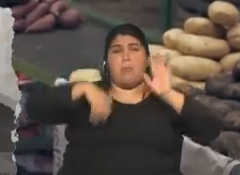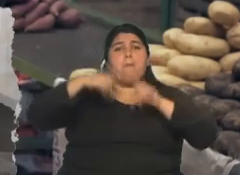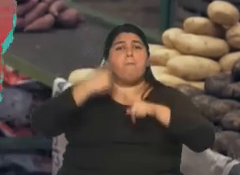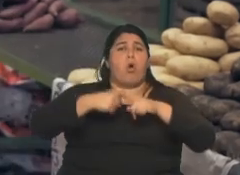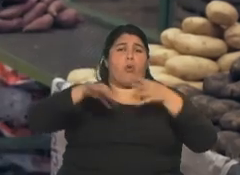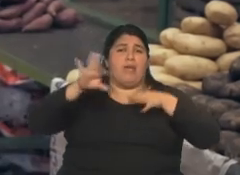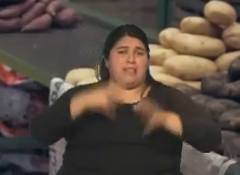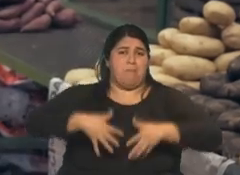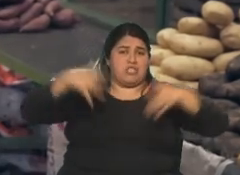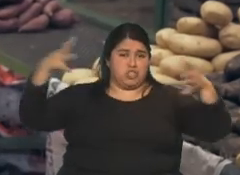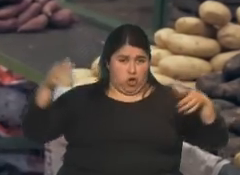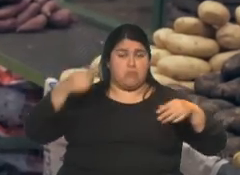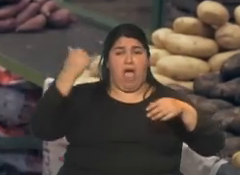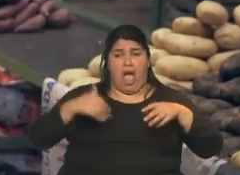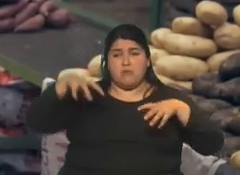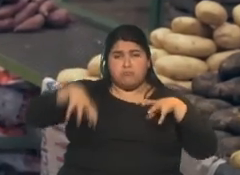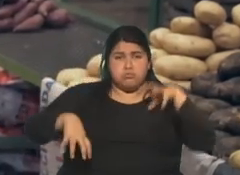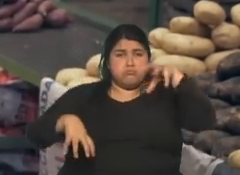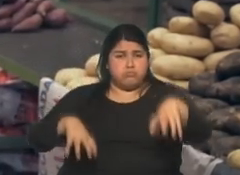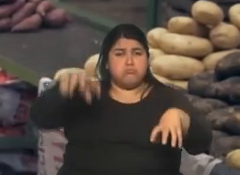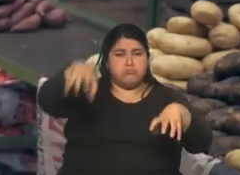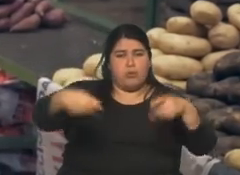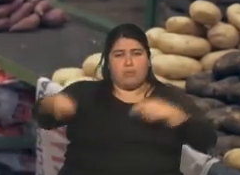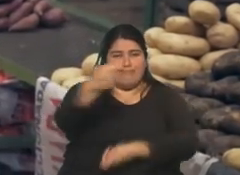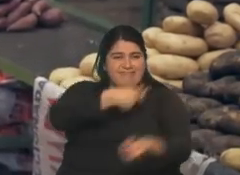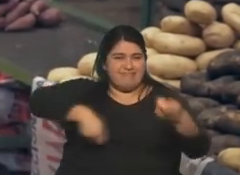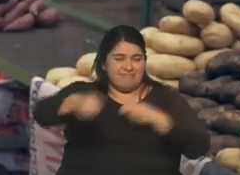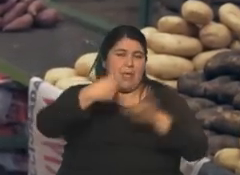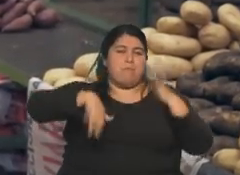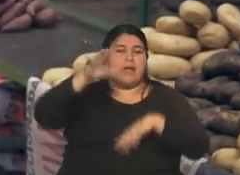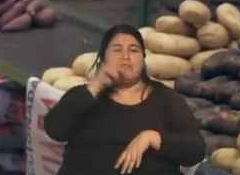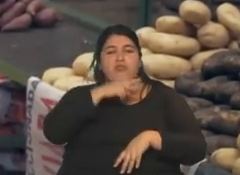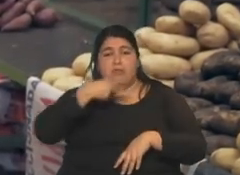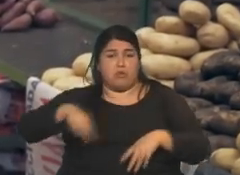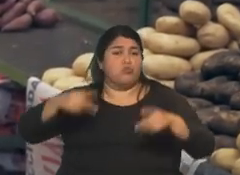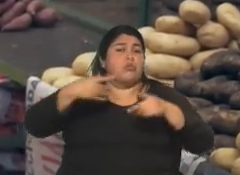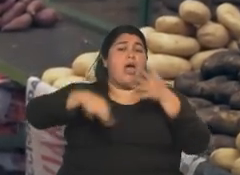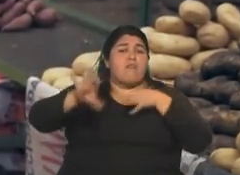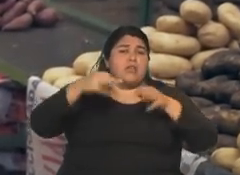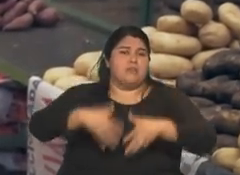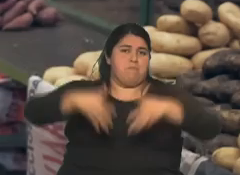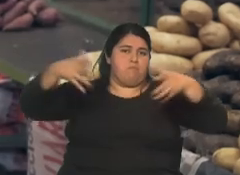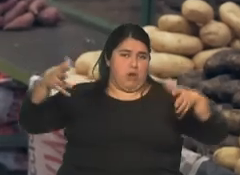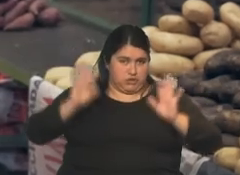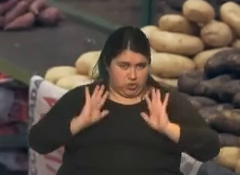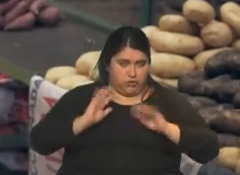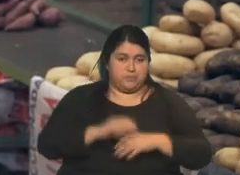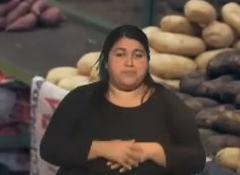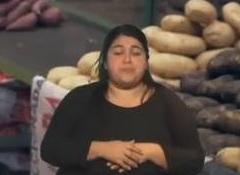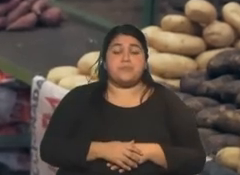hay puesteros y puesteras, operadores que comercializan fruta y verdura a nivel mayorista, como se ve, ¿no? Hay distintos.